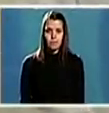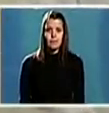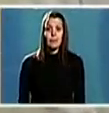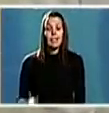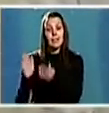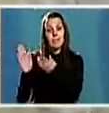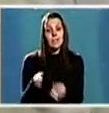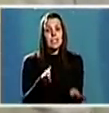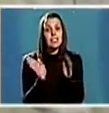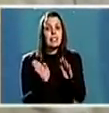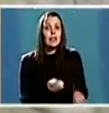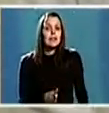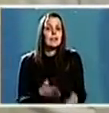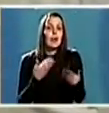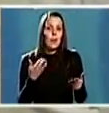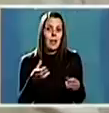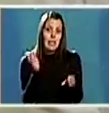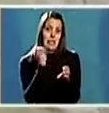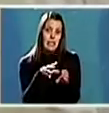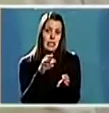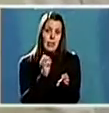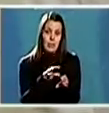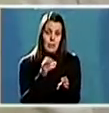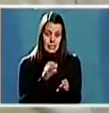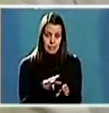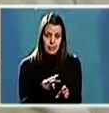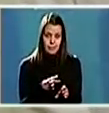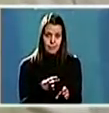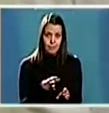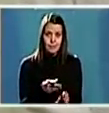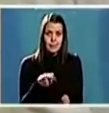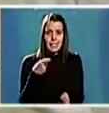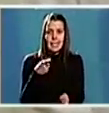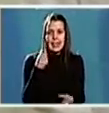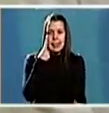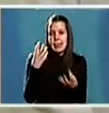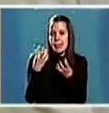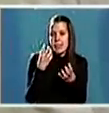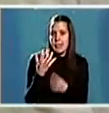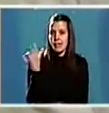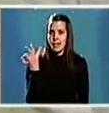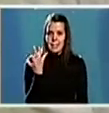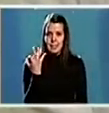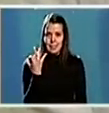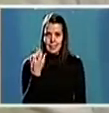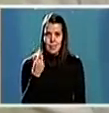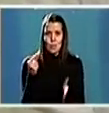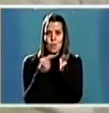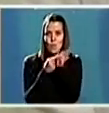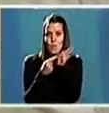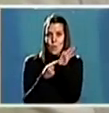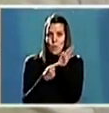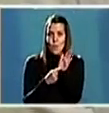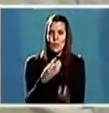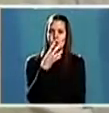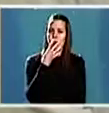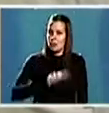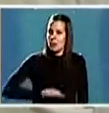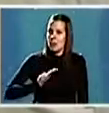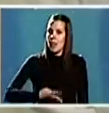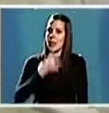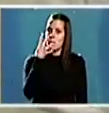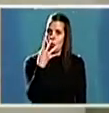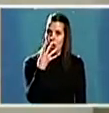Como última fase, teríamos o proceso de envasado, onde podemos destacar 4 puntos críticos